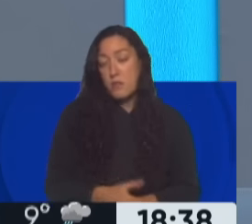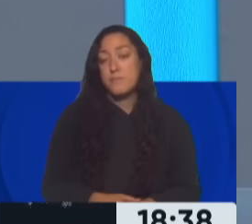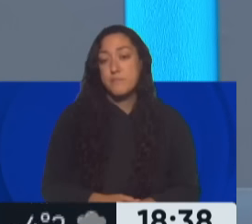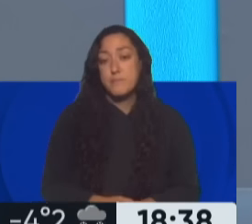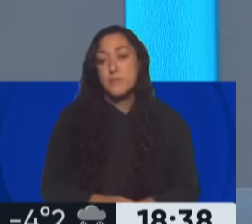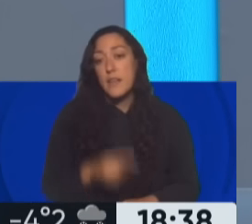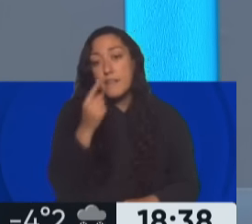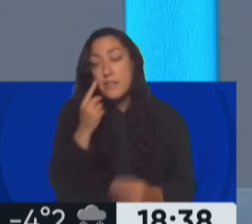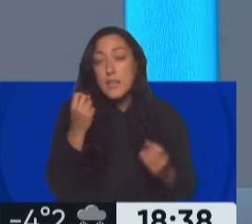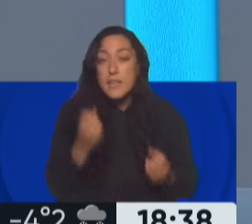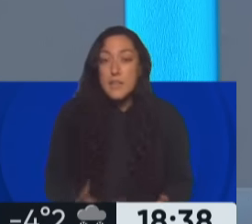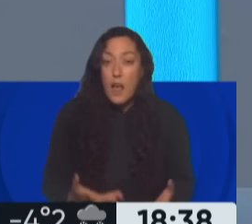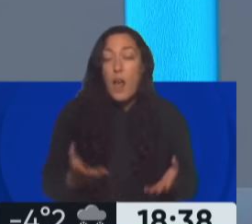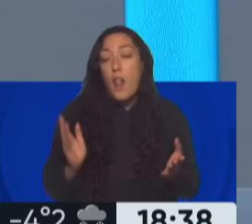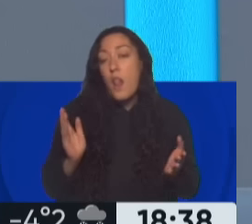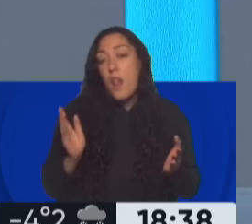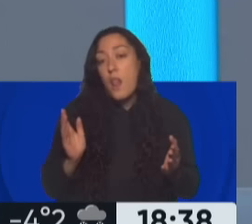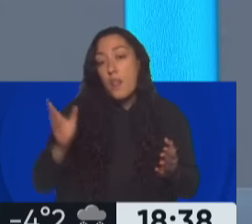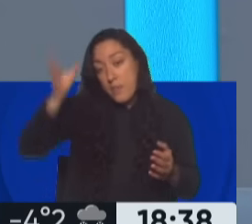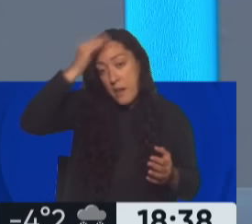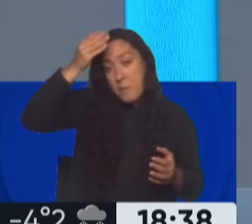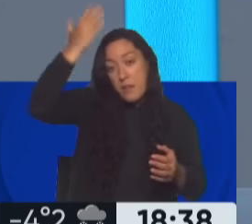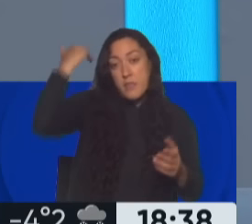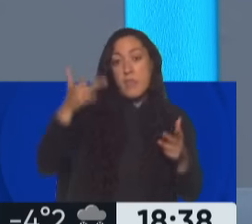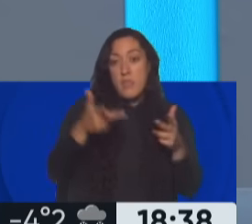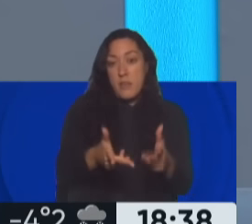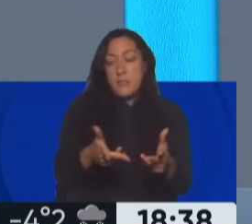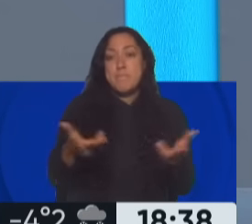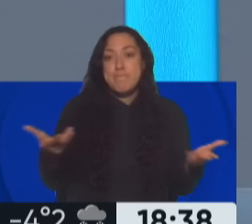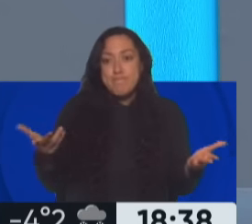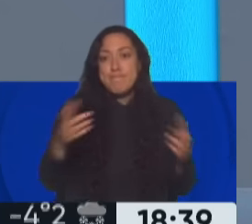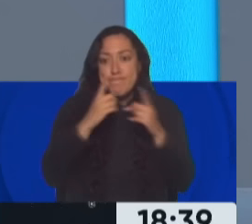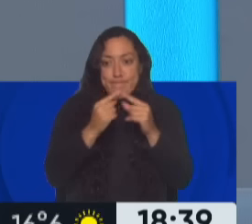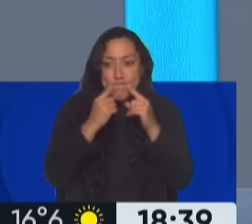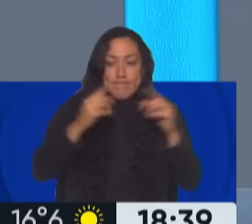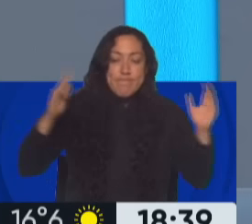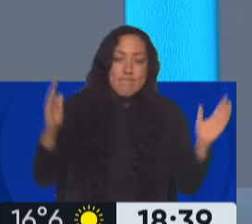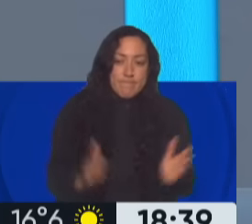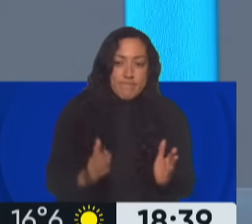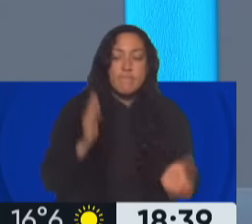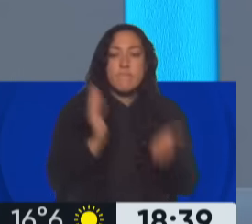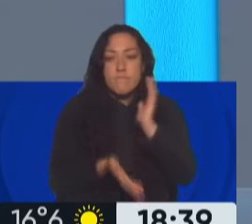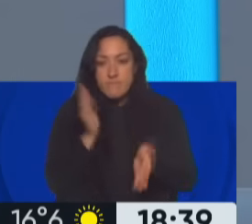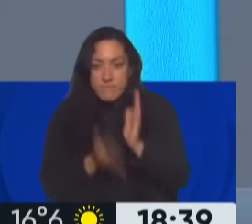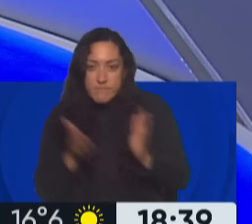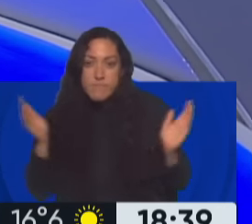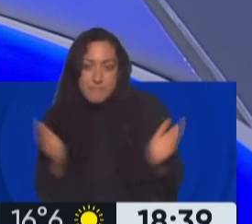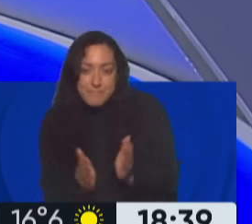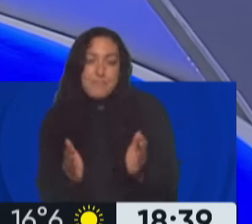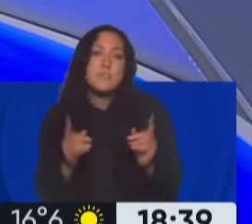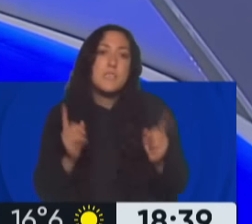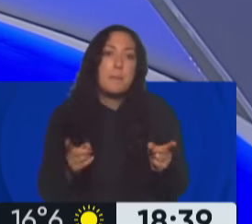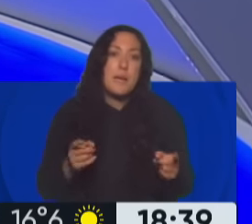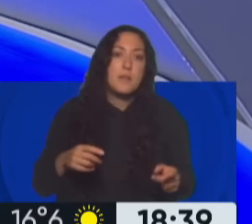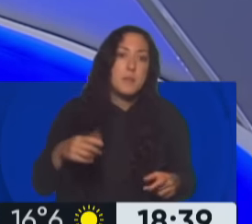pasa, así como dijo también Trump, bajan efectivamente las protestas, sobre todo la represión y también las ejecuciones en Irán, qué